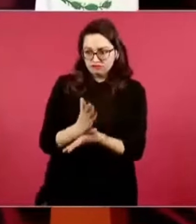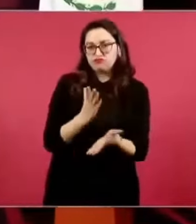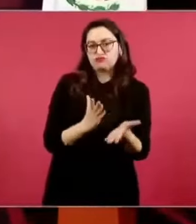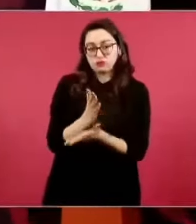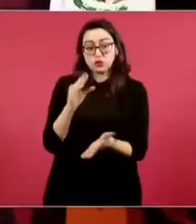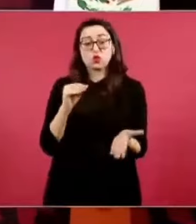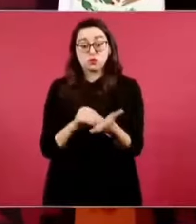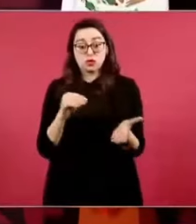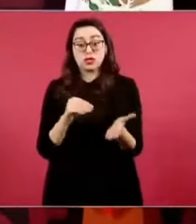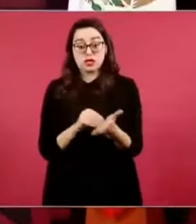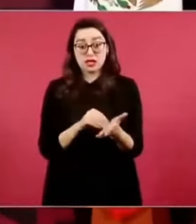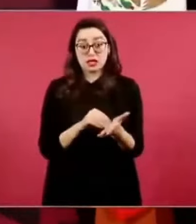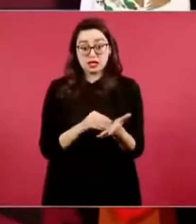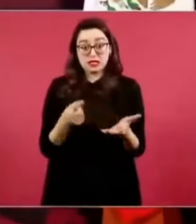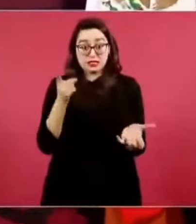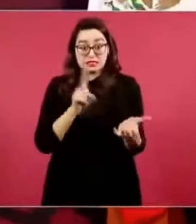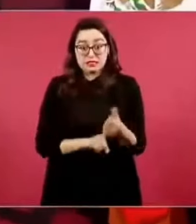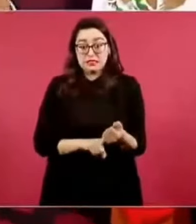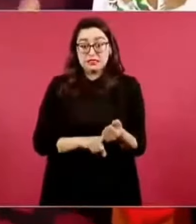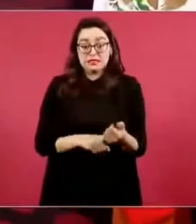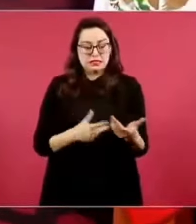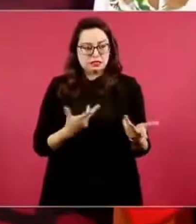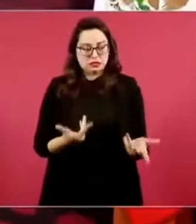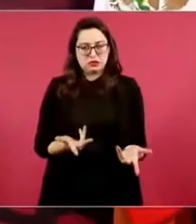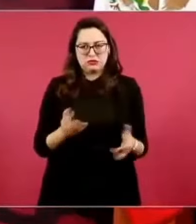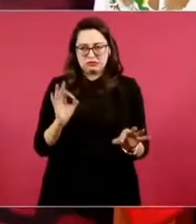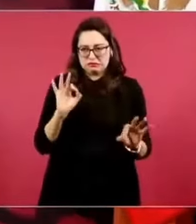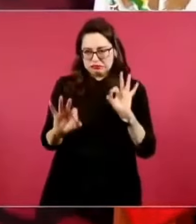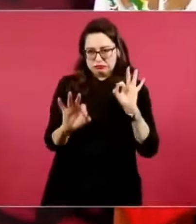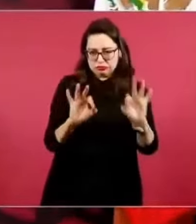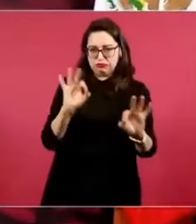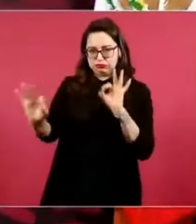injerencia en el gobierno porque son procesos